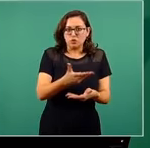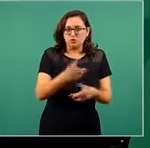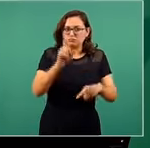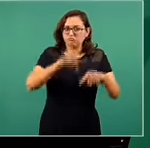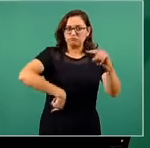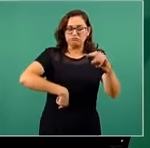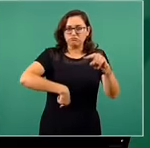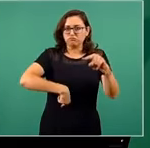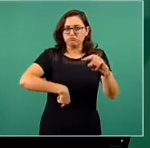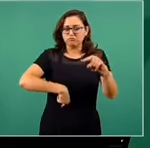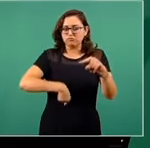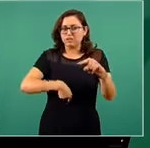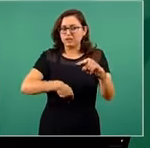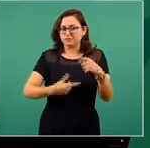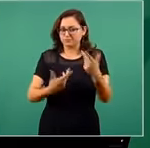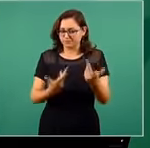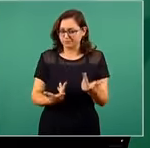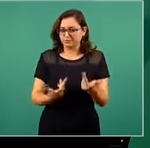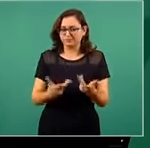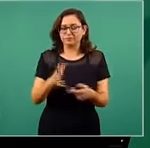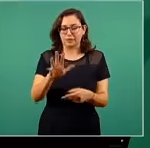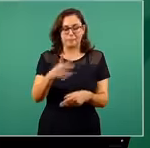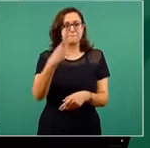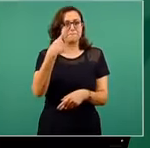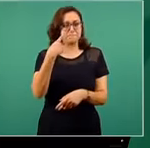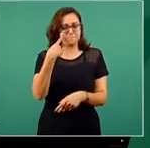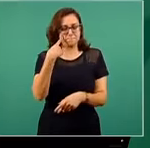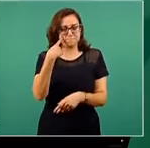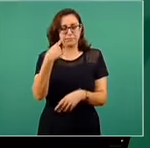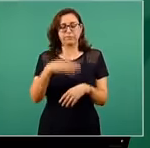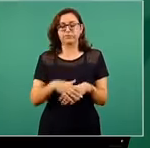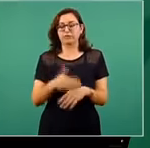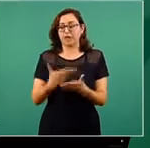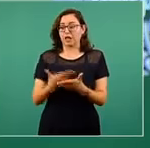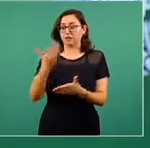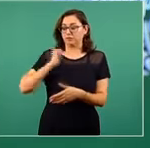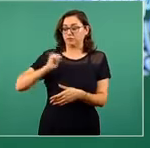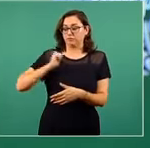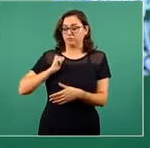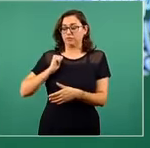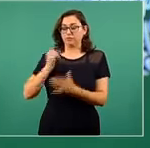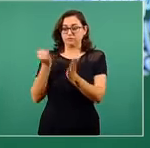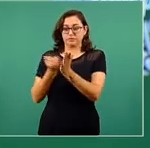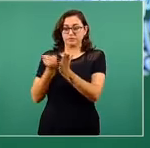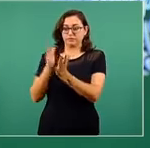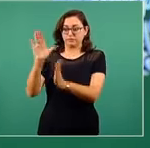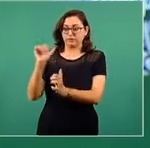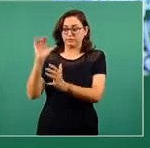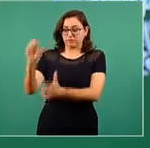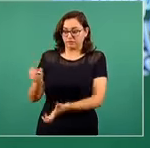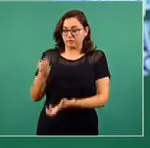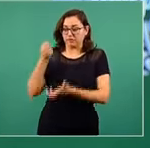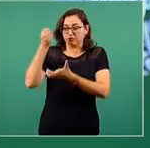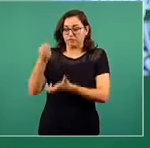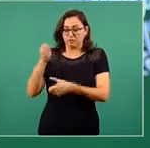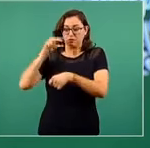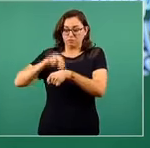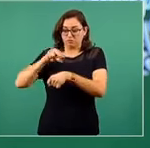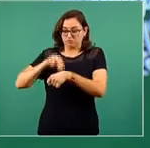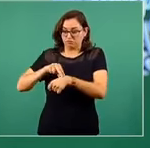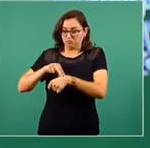Antiguamente, del Tesoro Nacional se financiaba los servicios de salud y las instituciones